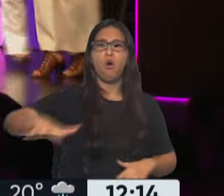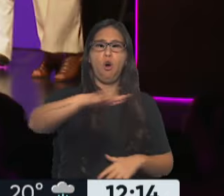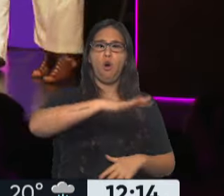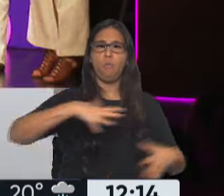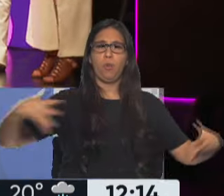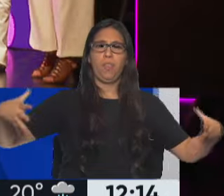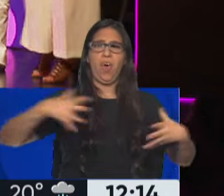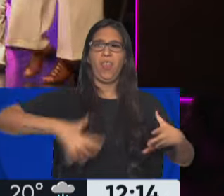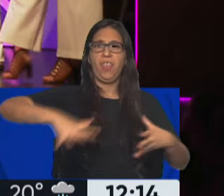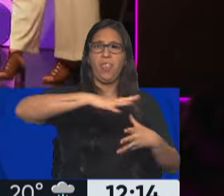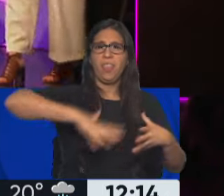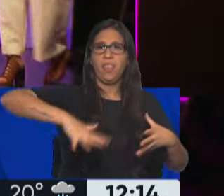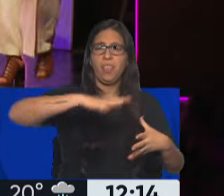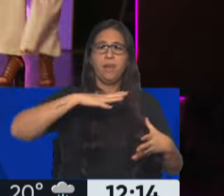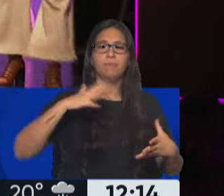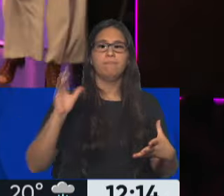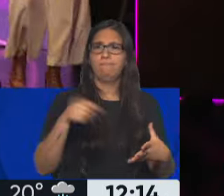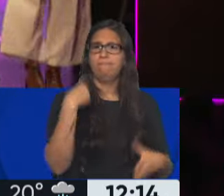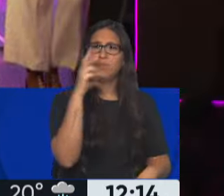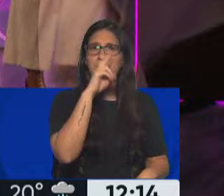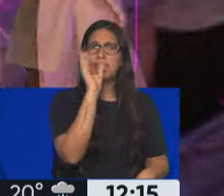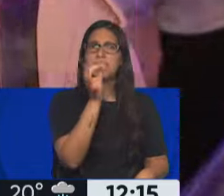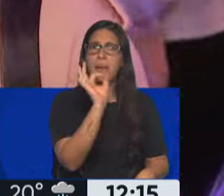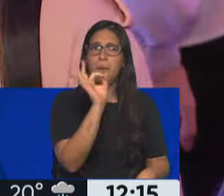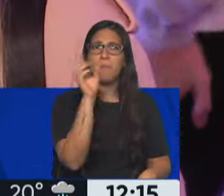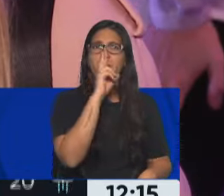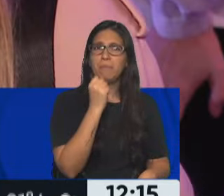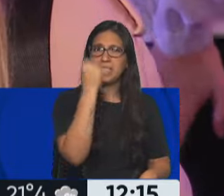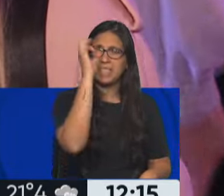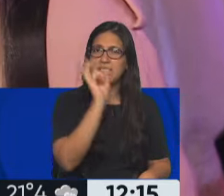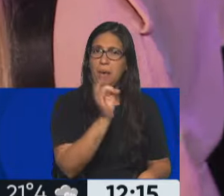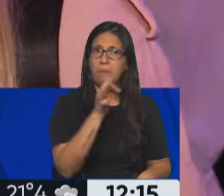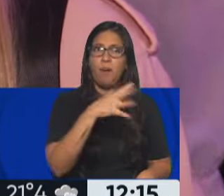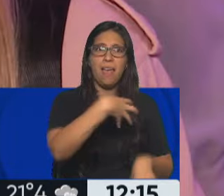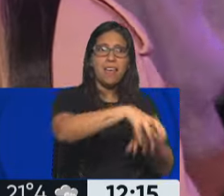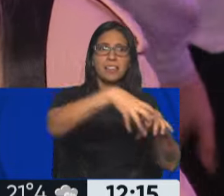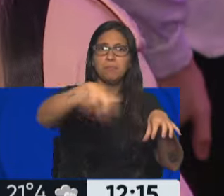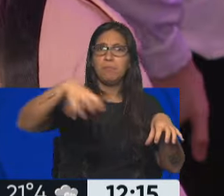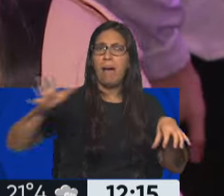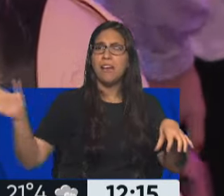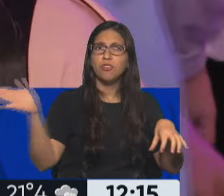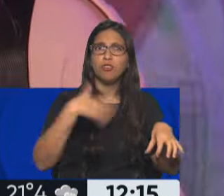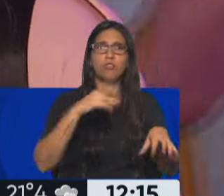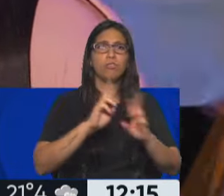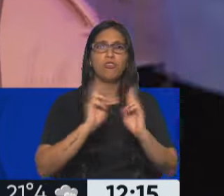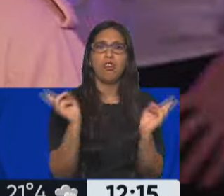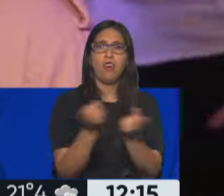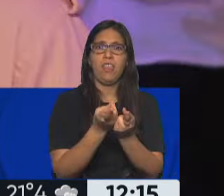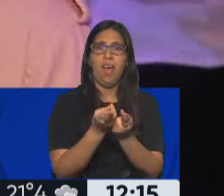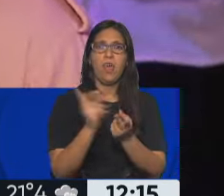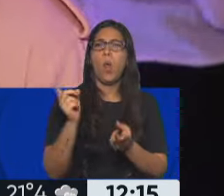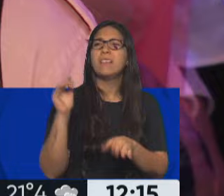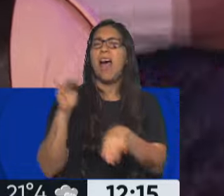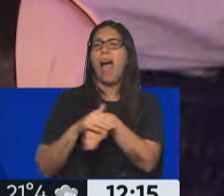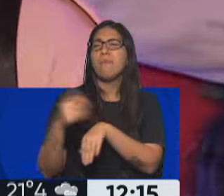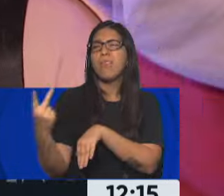hoy. Bueno, algo que sabemos las mujeres y que sabemos las feministas es que los espacios son de sororidad. Y la sororidad no es ser amiga